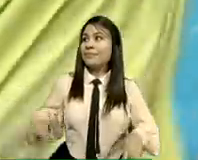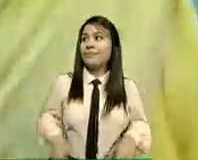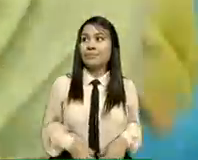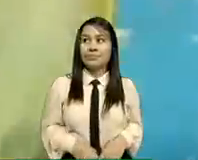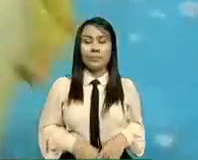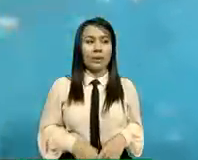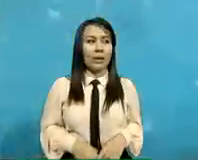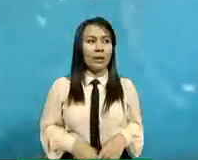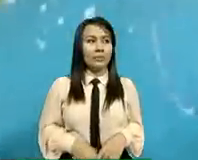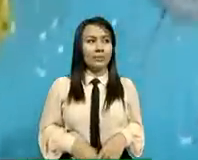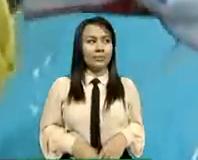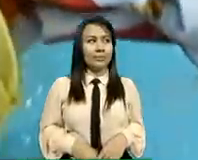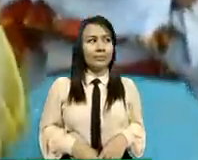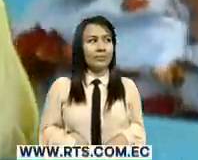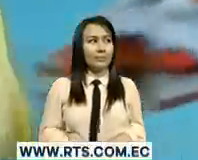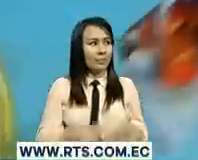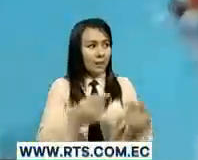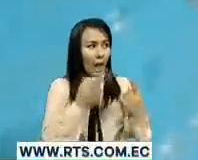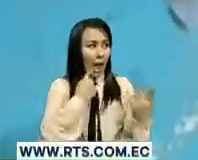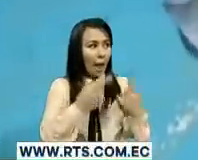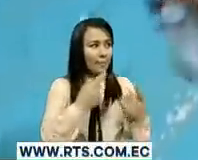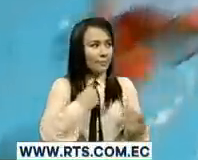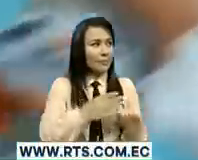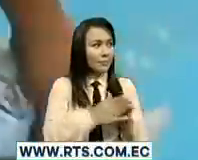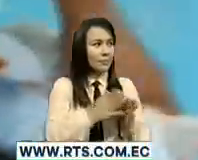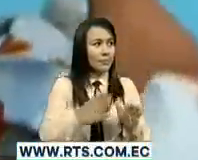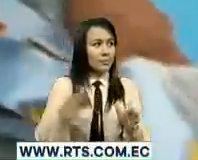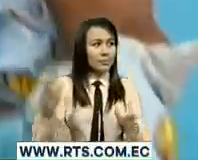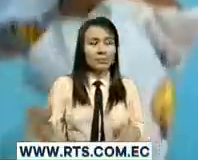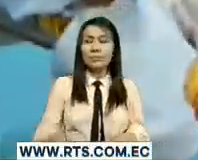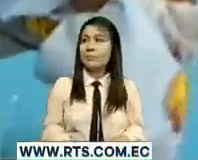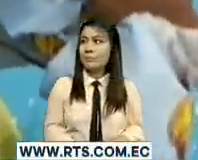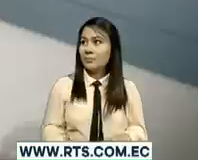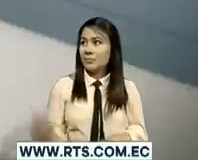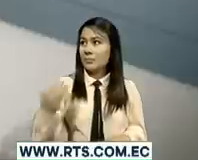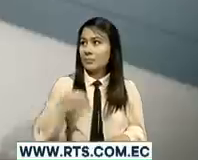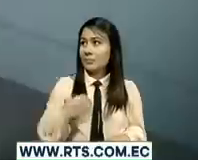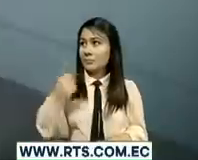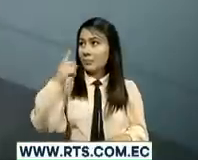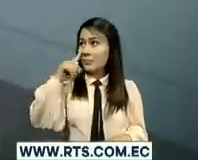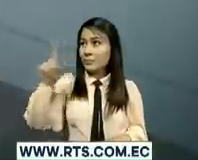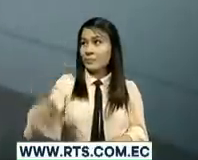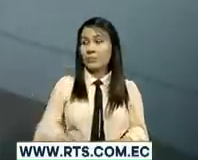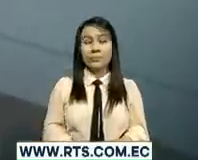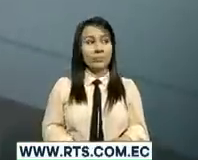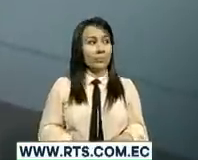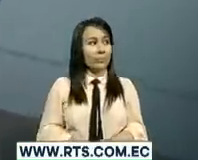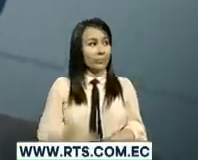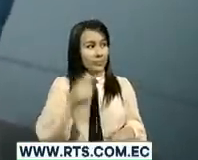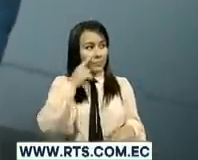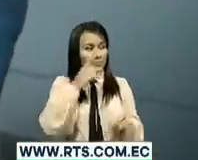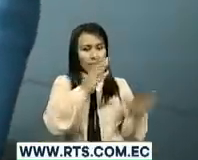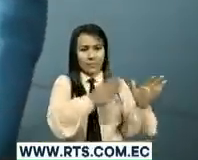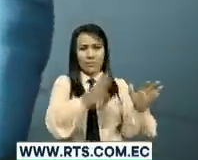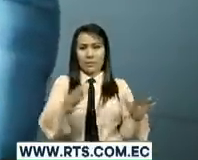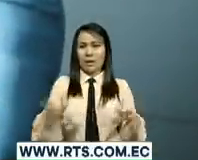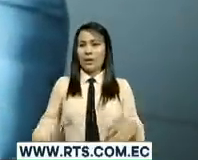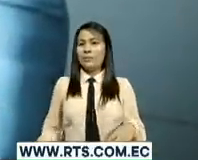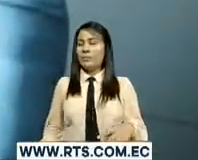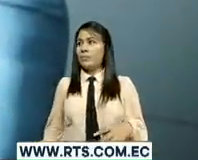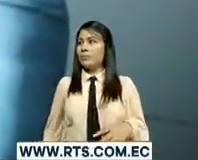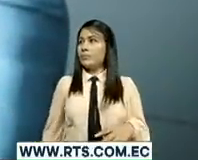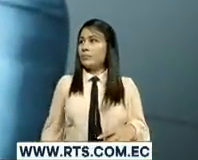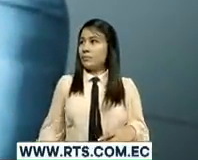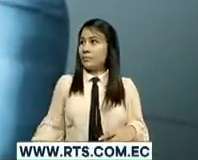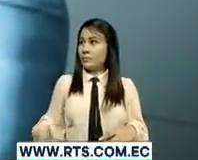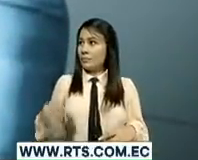estaba aquí sentado. Estaba aquí mi otro sobrino aquí y yo estaba sentado en ese banquito. Digo, ya vengo a orinar. A lo que yo estoy orinando, bum, bum, una